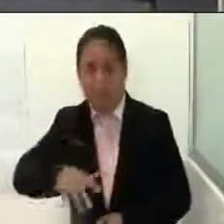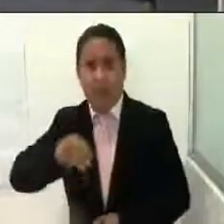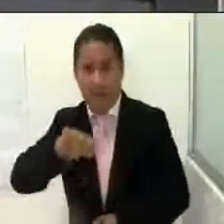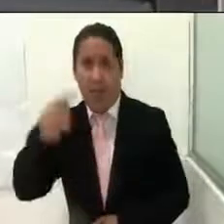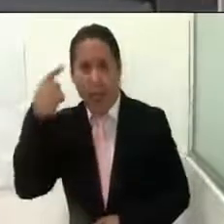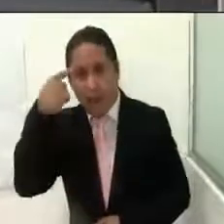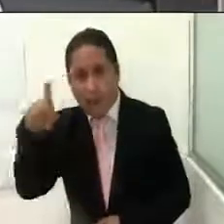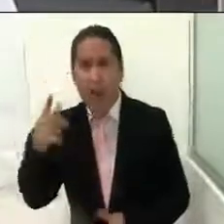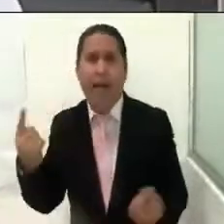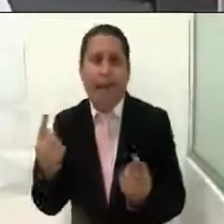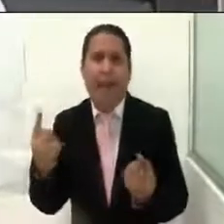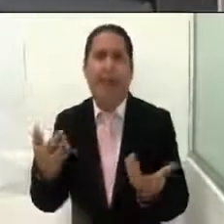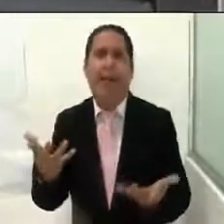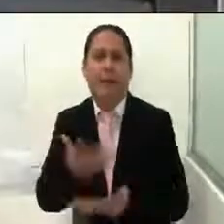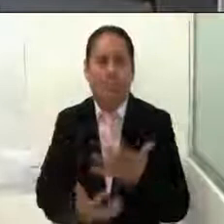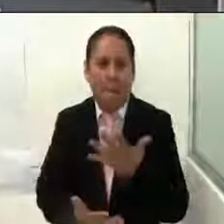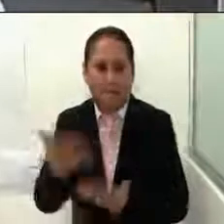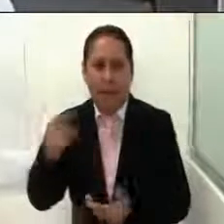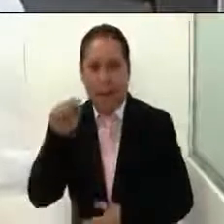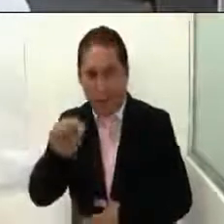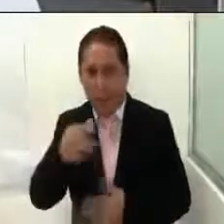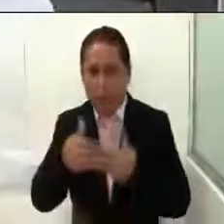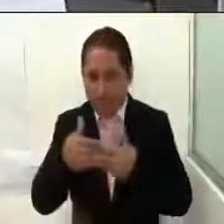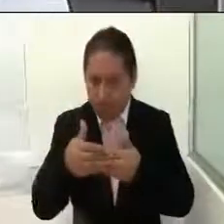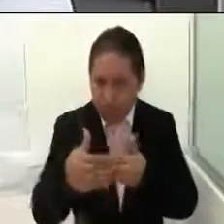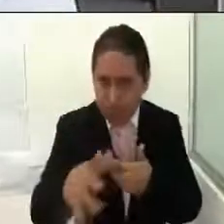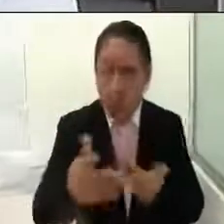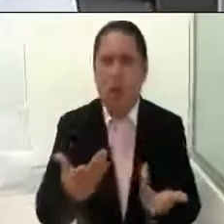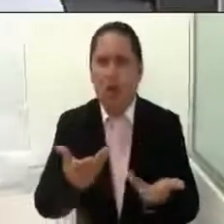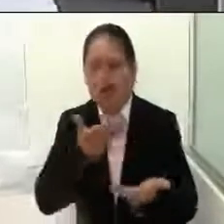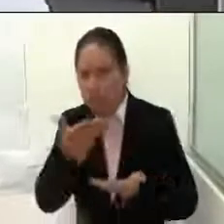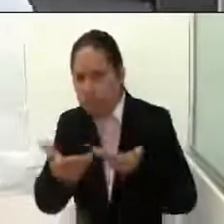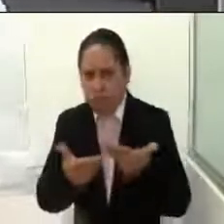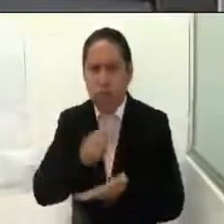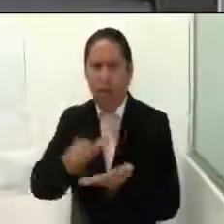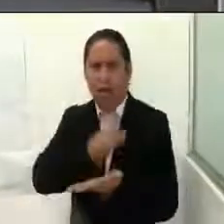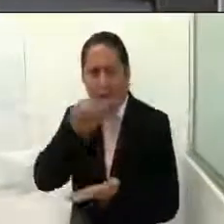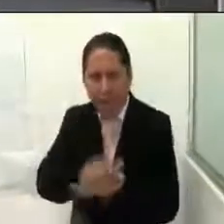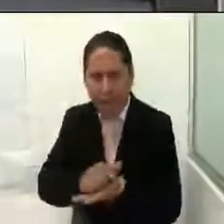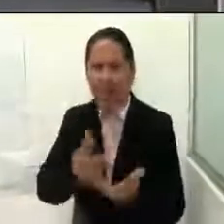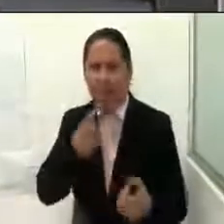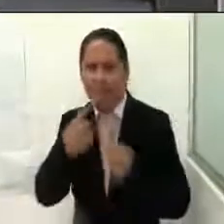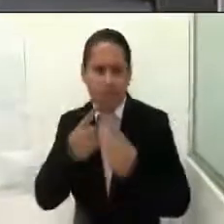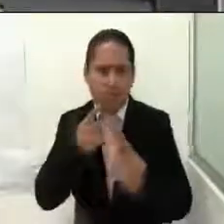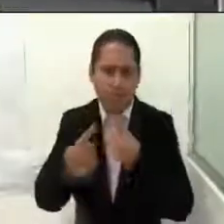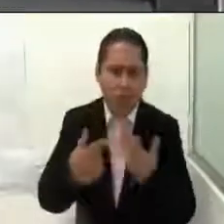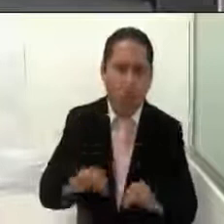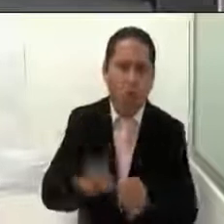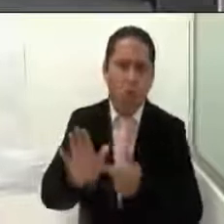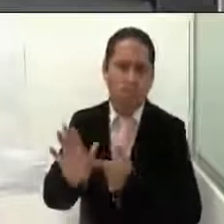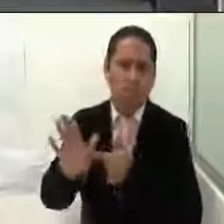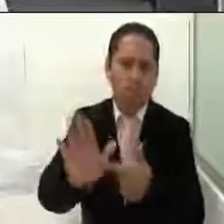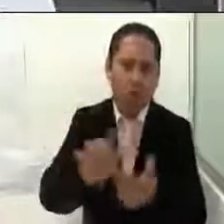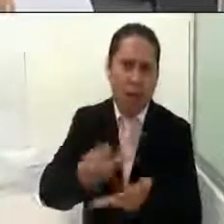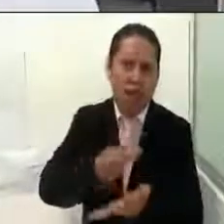y partiendo de esa base poder armonizar las leyes o las propuestas proyectos de ley